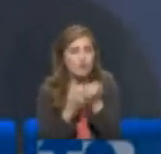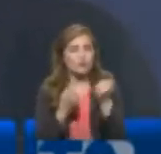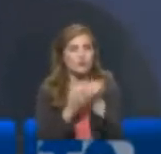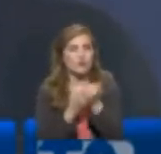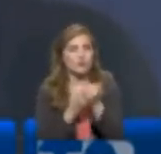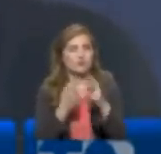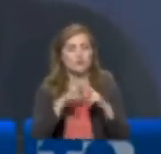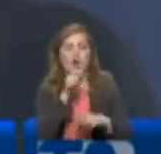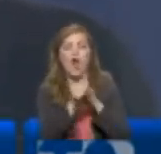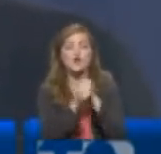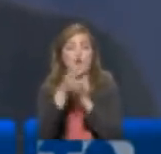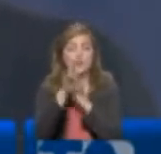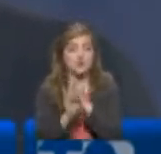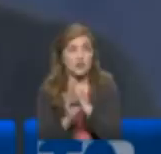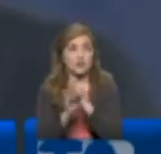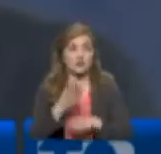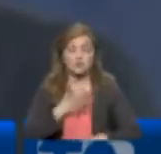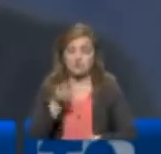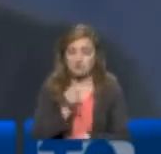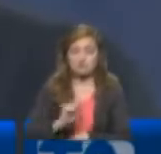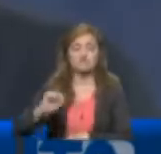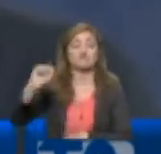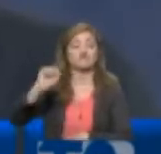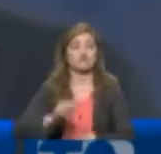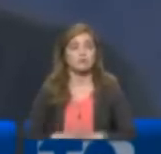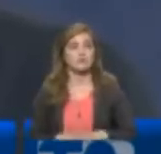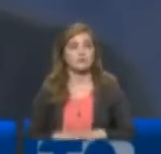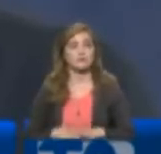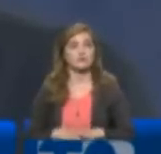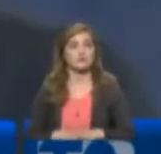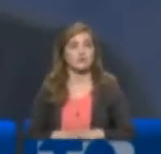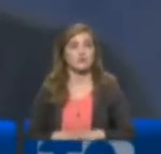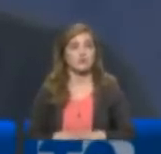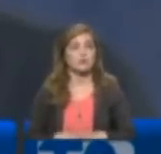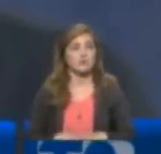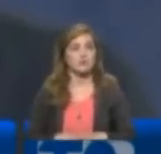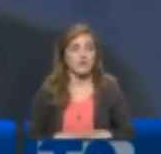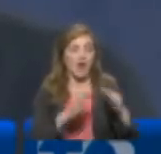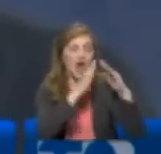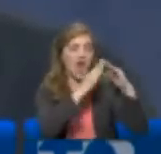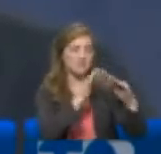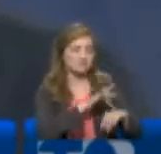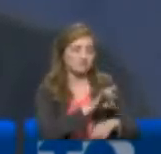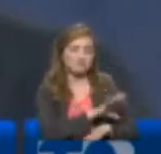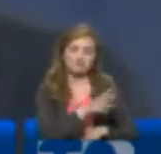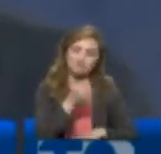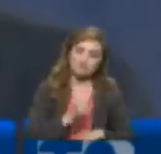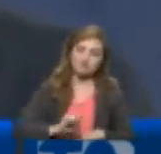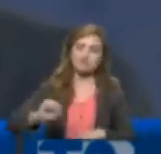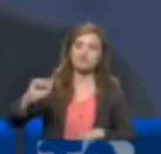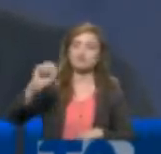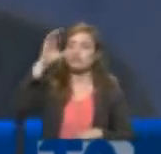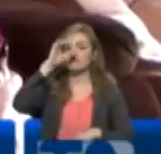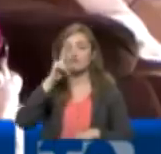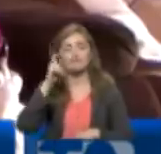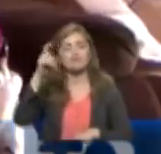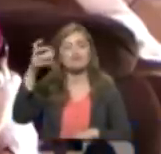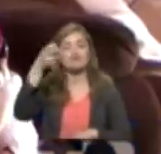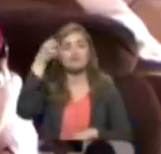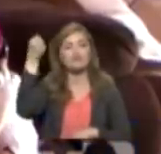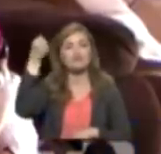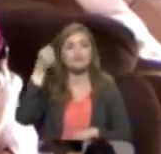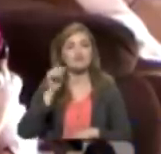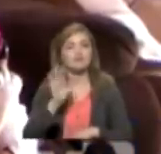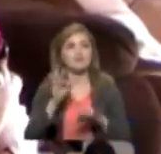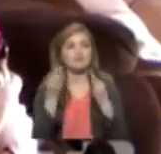17 años que ya tuve que viajar el md caso no para para buscar un sueño el